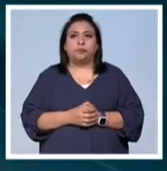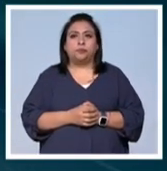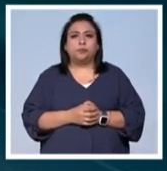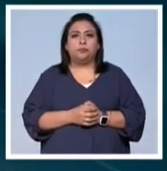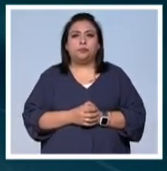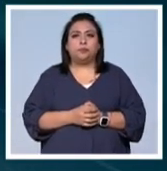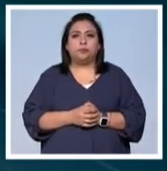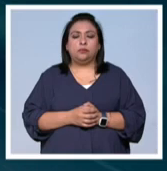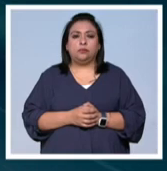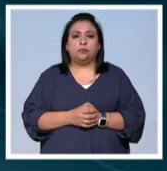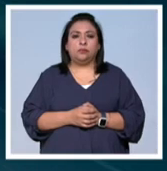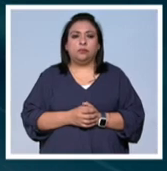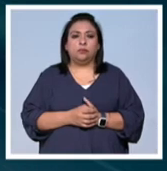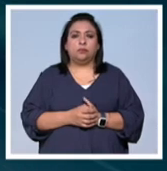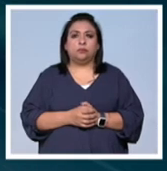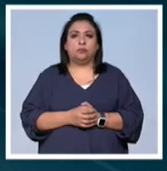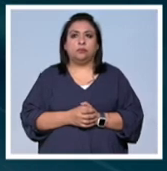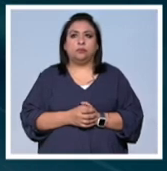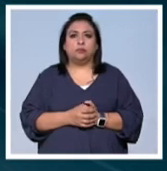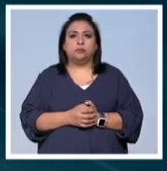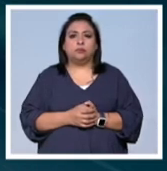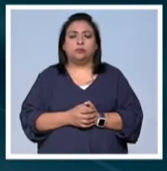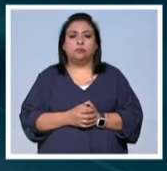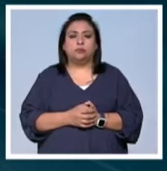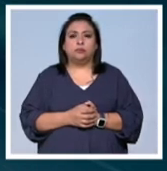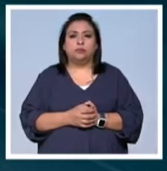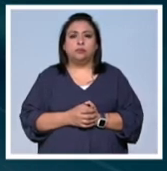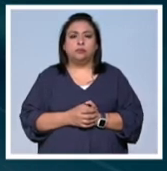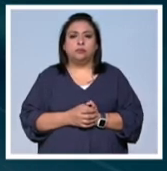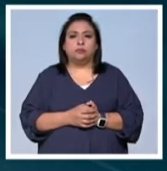está haciendo enojar a mucha gente si tiene que ir